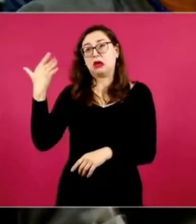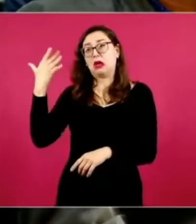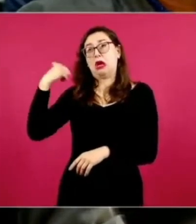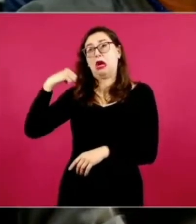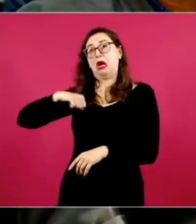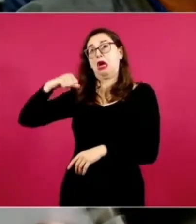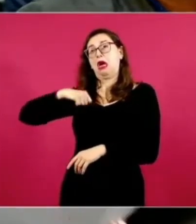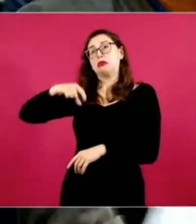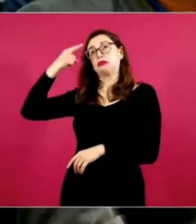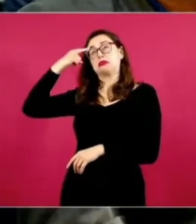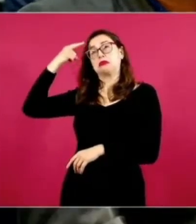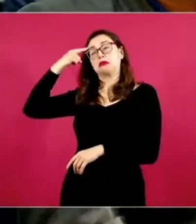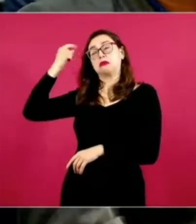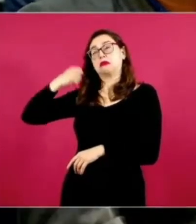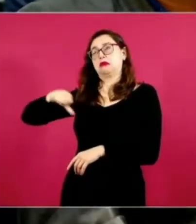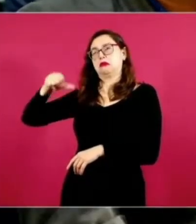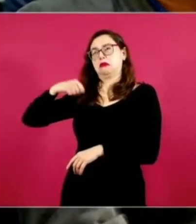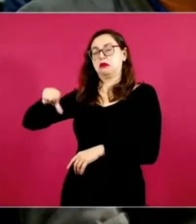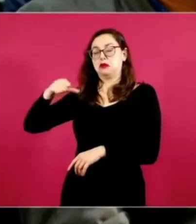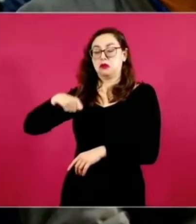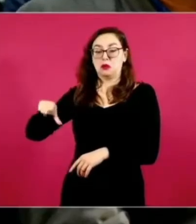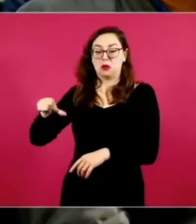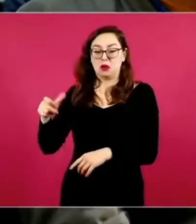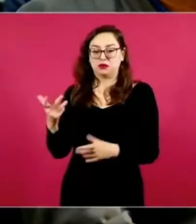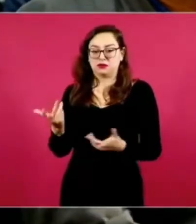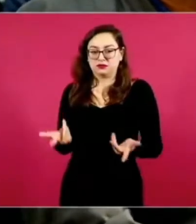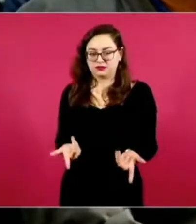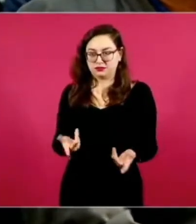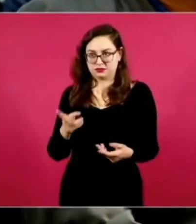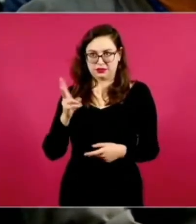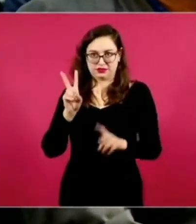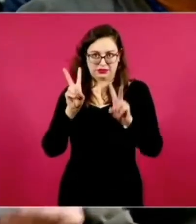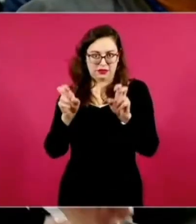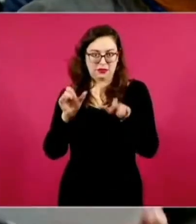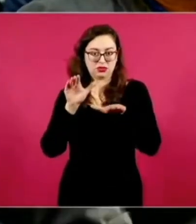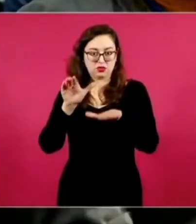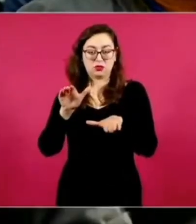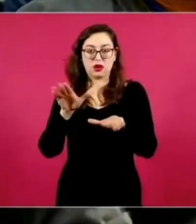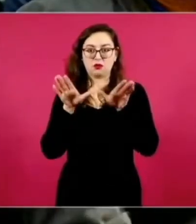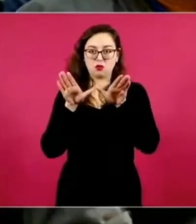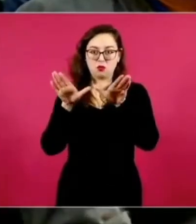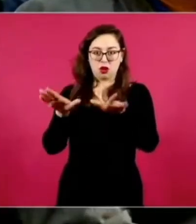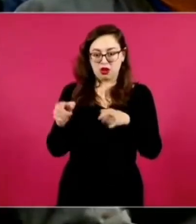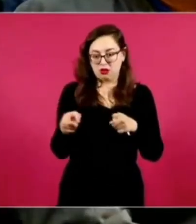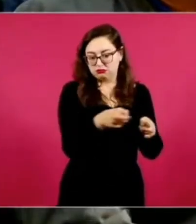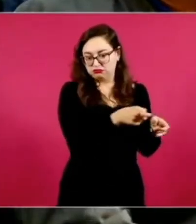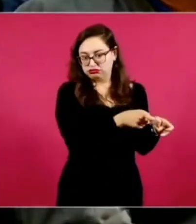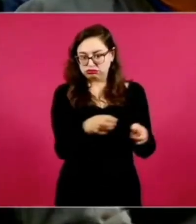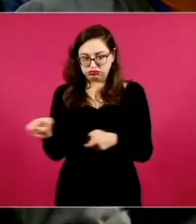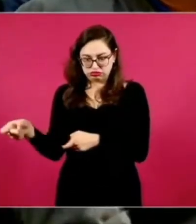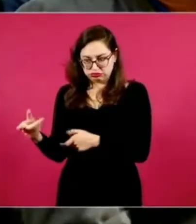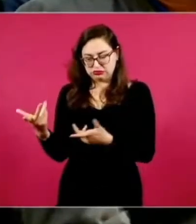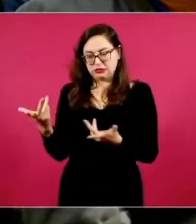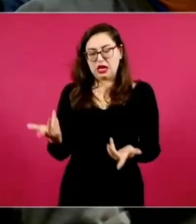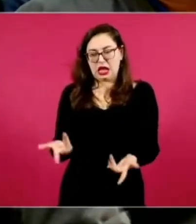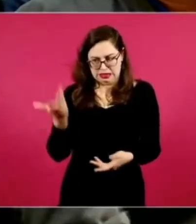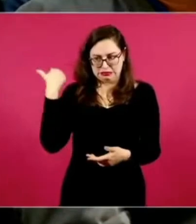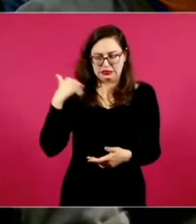almanaque porque le dijo lo de los vuelos rasantes en esa entrevista que tuvo para la